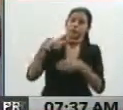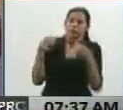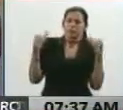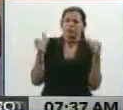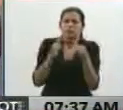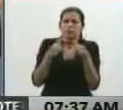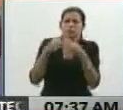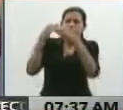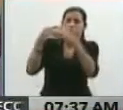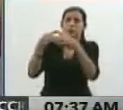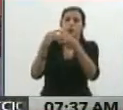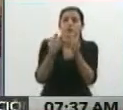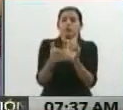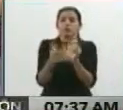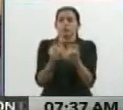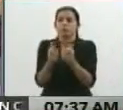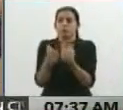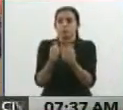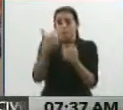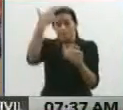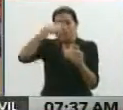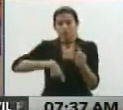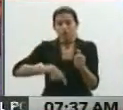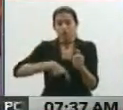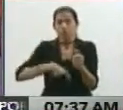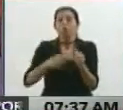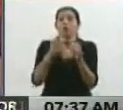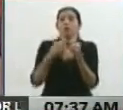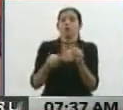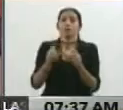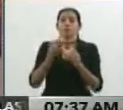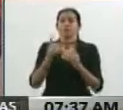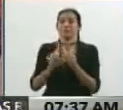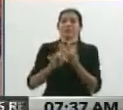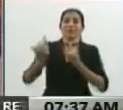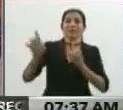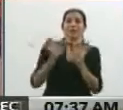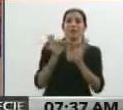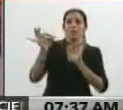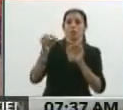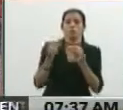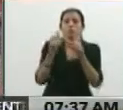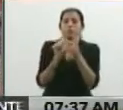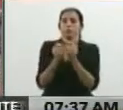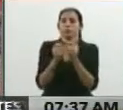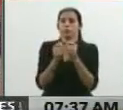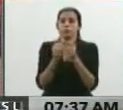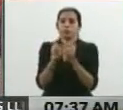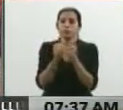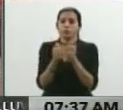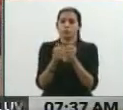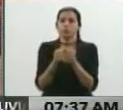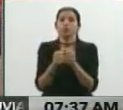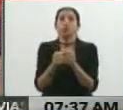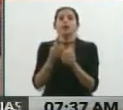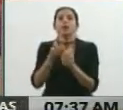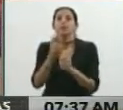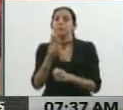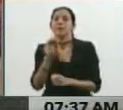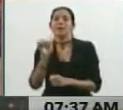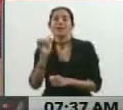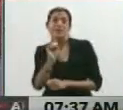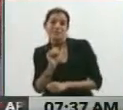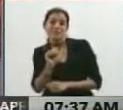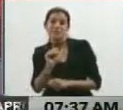frecuencia aeronáutica y está controlado por un operador o un piloto por eso que se les llama los gps que son mundialmente son conocidos como